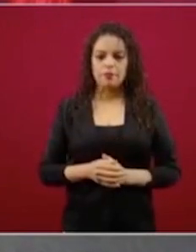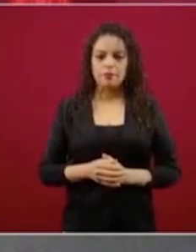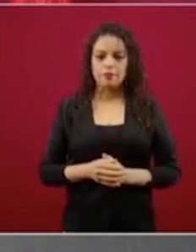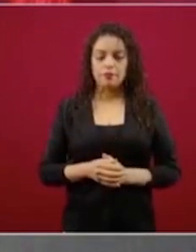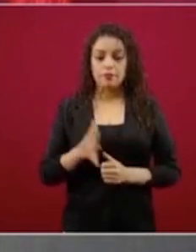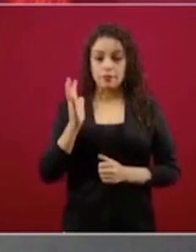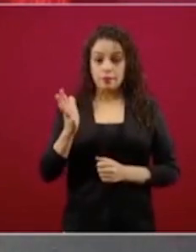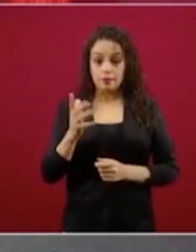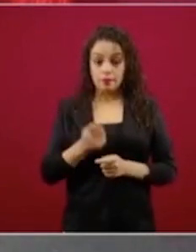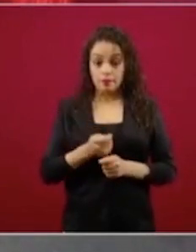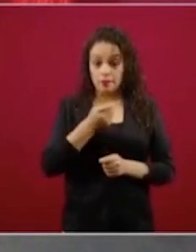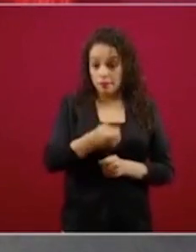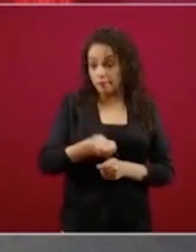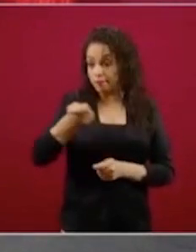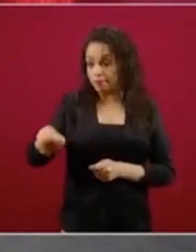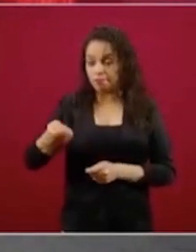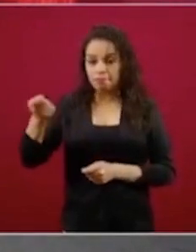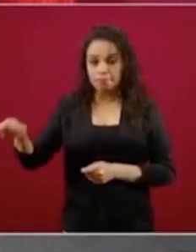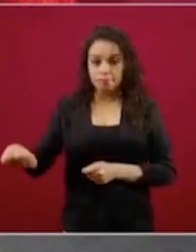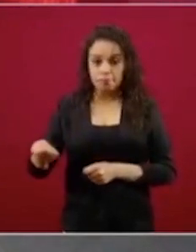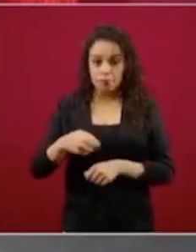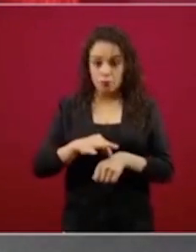entregándose por la